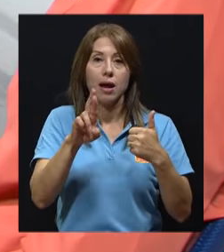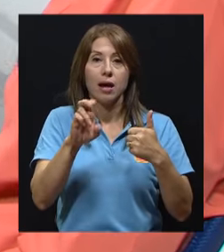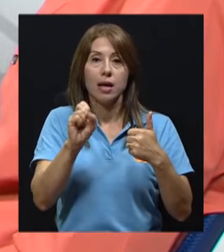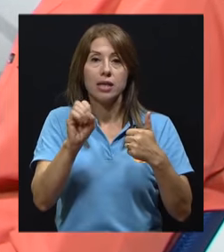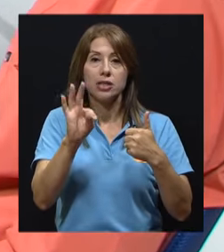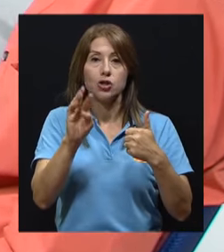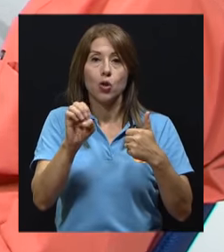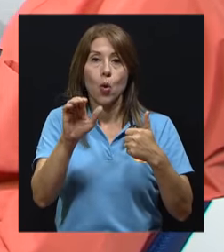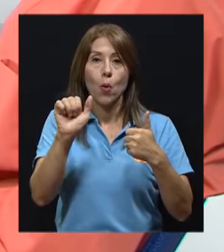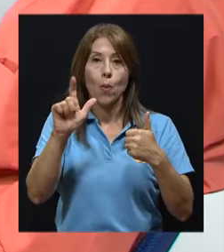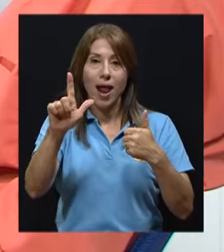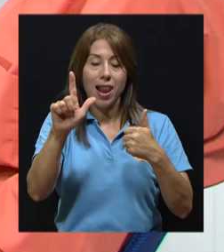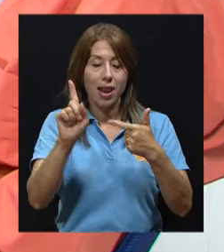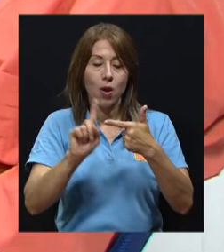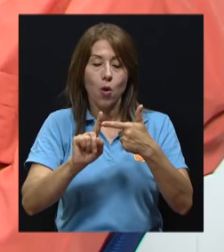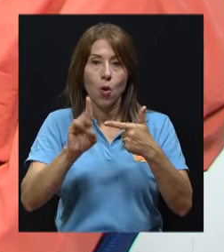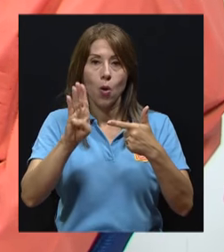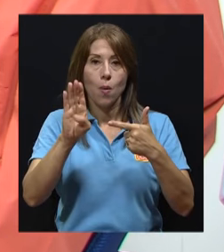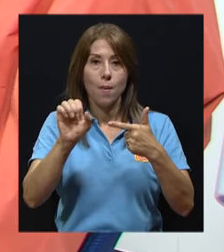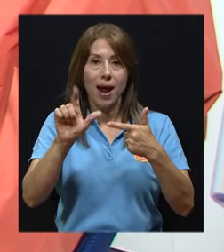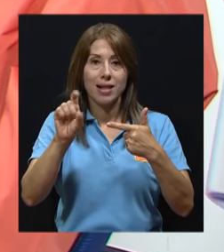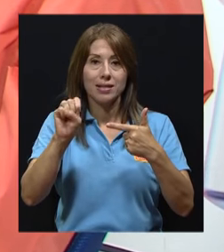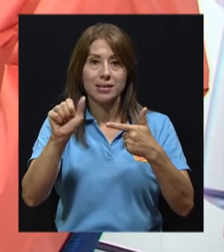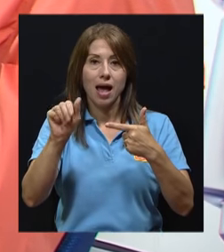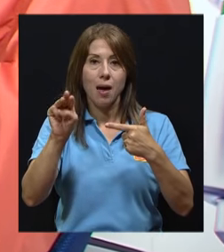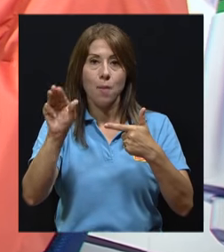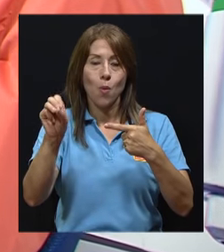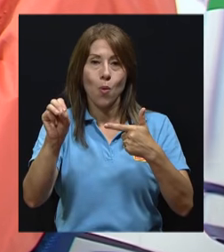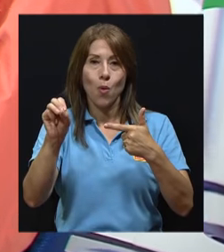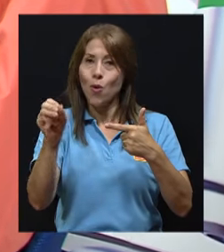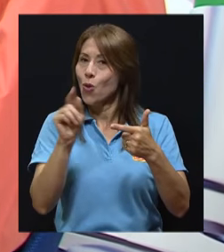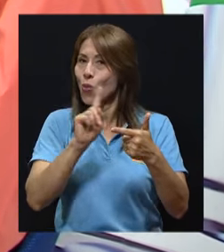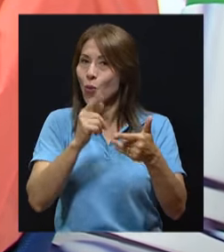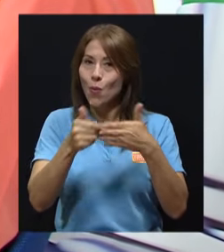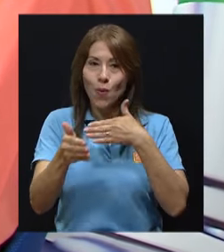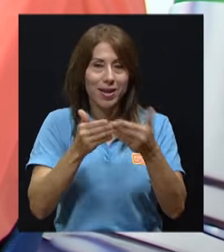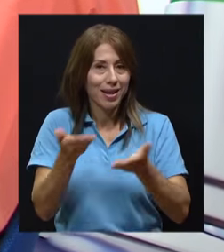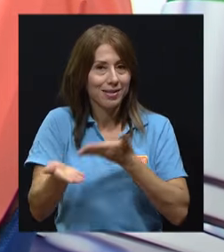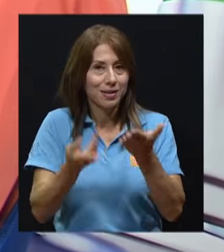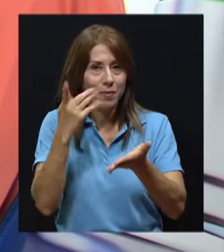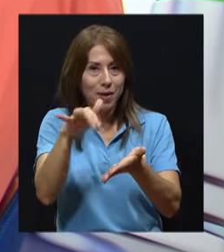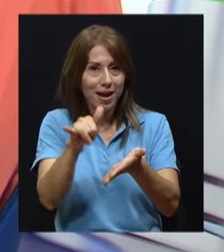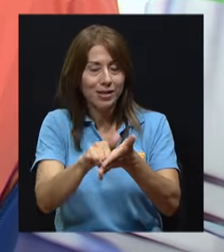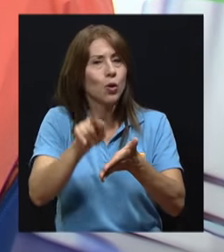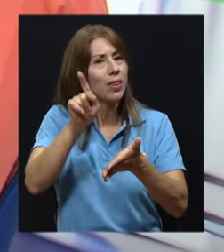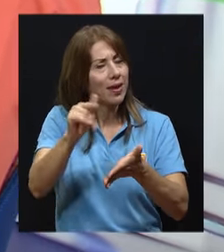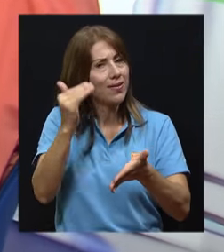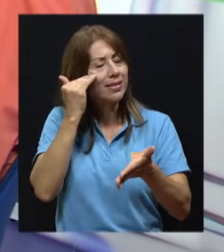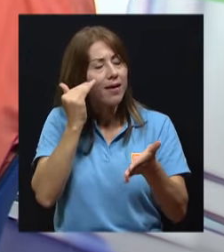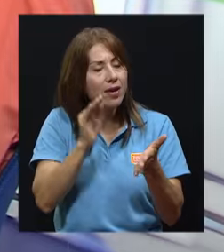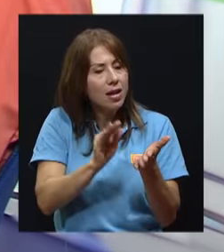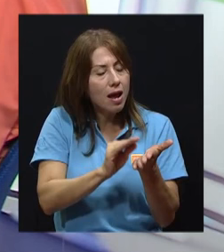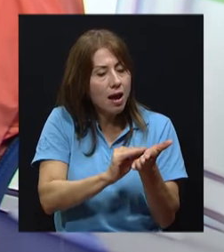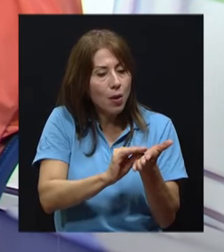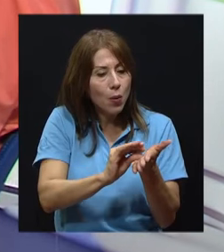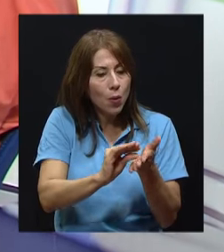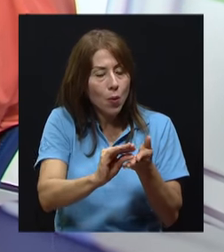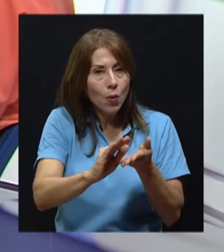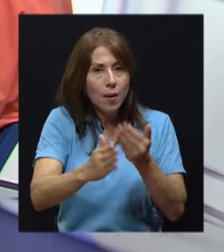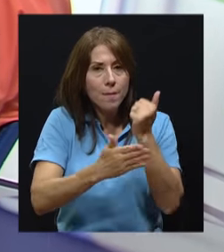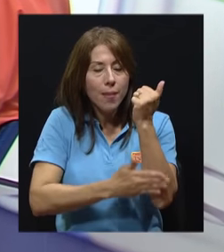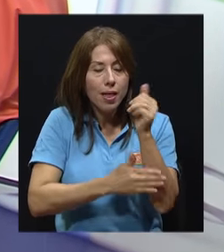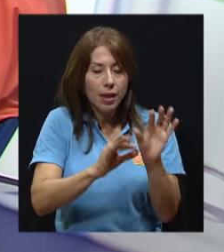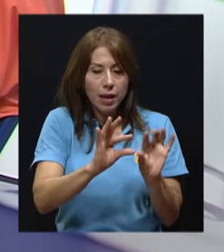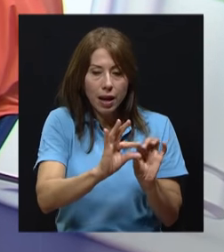son Maderas especiales para Marimba sirven hay que saber selecon hay que saber seleccionar la